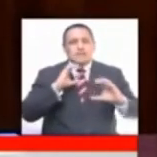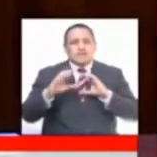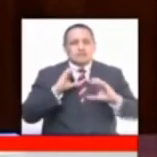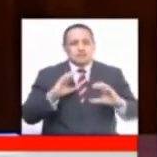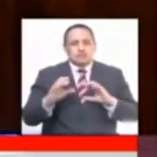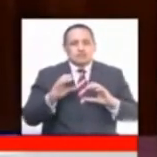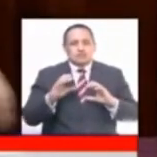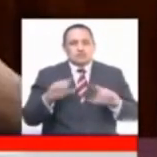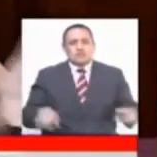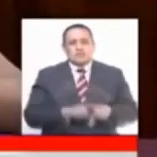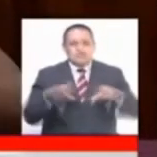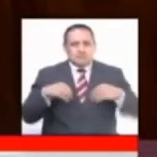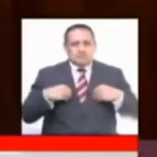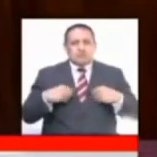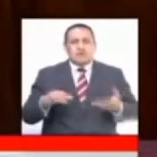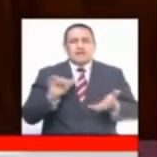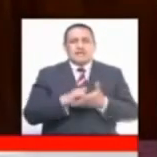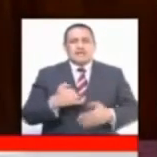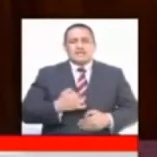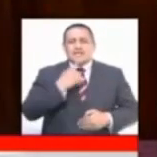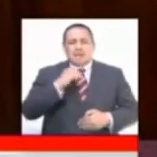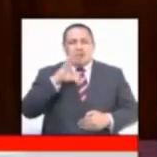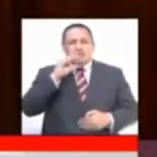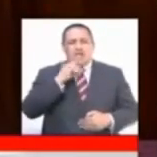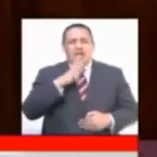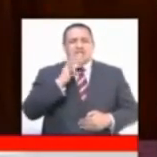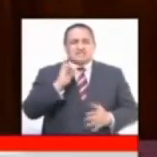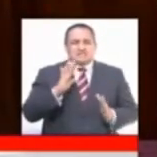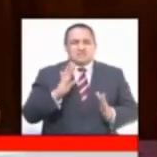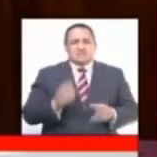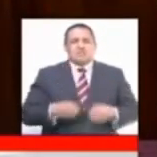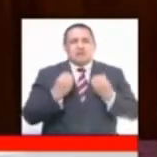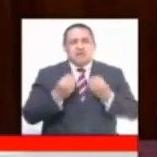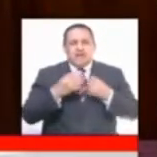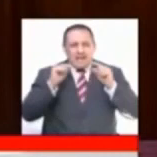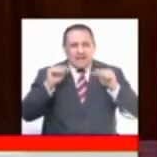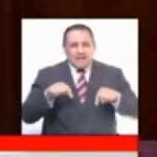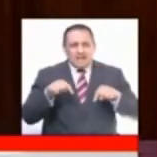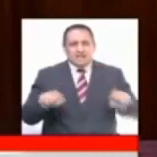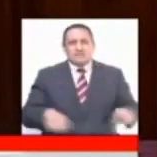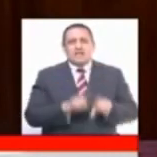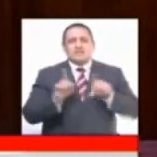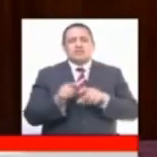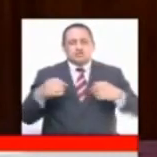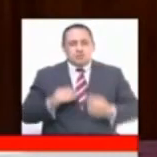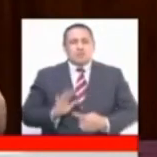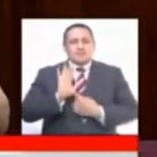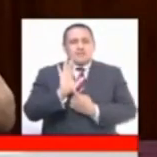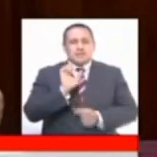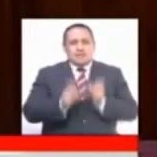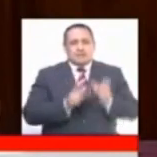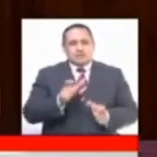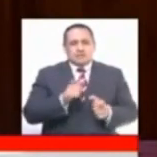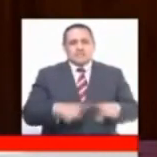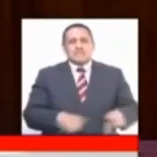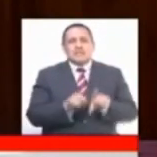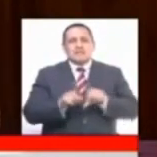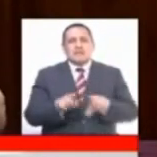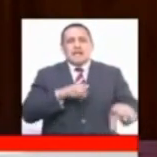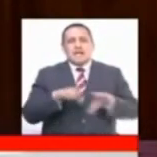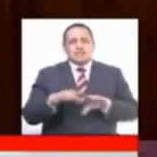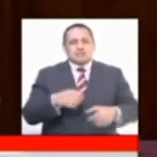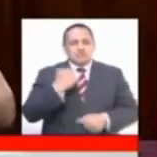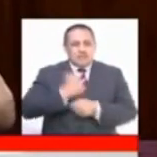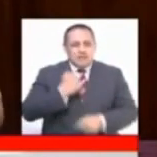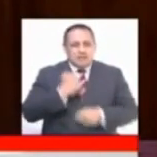porque no se ajustan a la verdad. De eso desprendo que usted no le pidió disculpas y que no se tomó la foto. Disculpe que con la foto, sí.